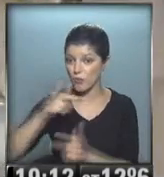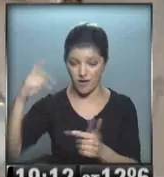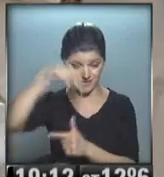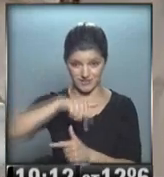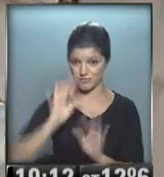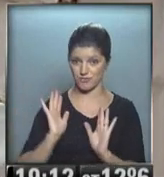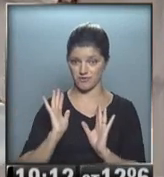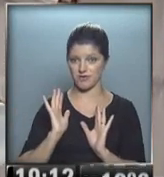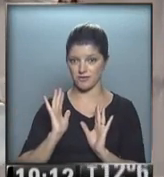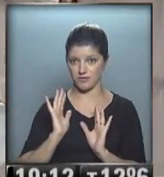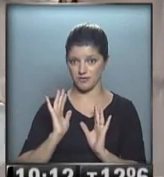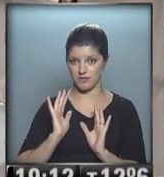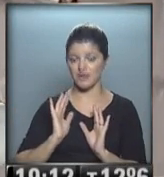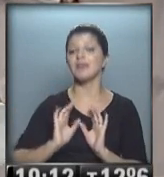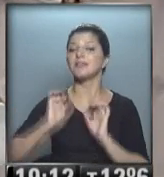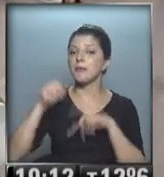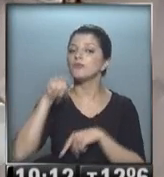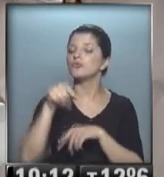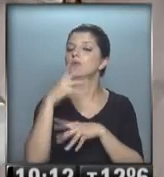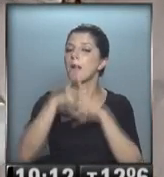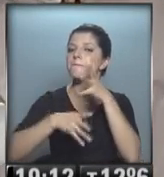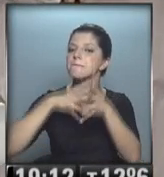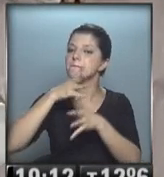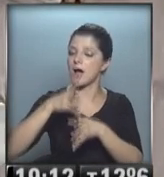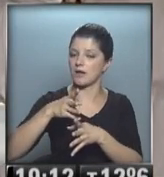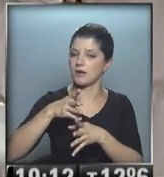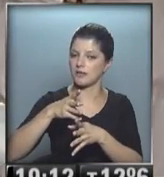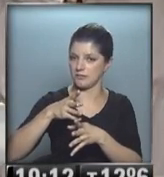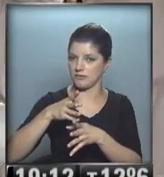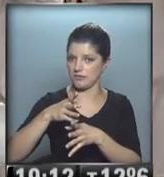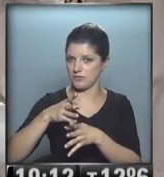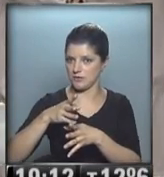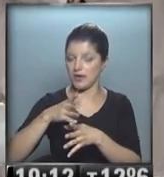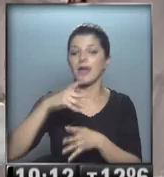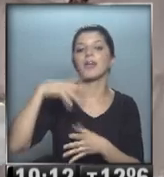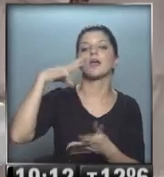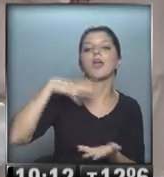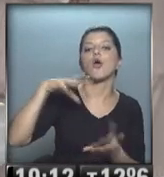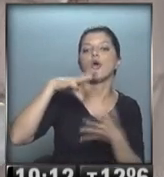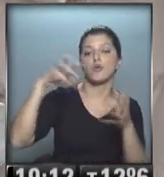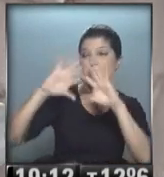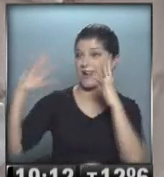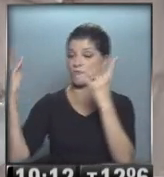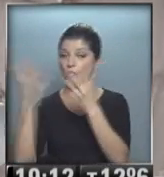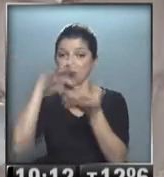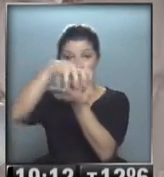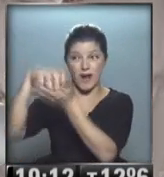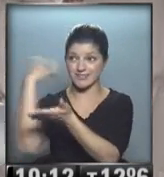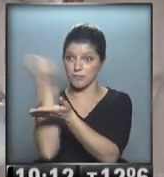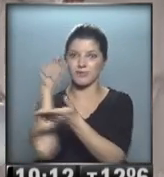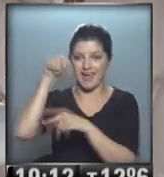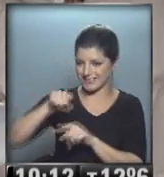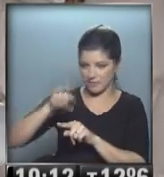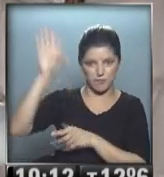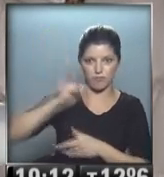y es un equipo que trabaja, los centros de referencia del mundo están utilizando este equipo en este momento. O